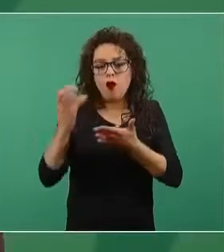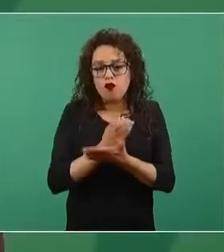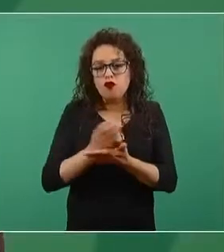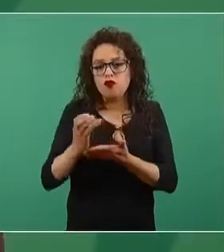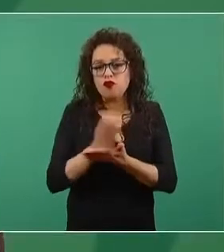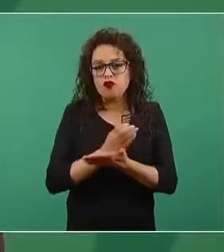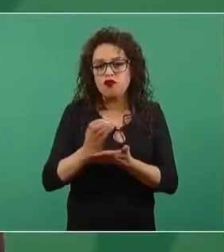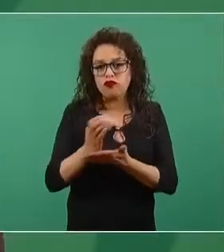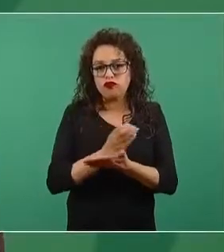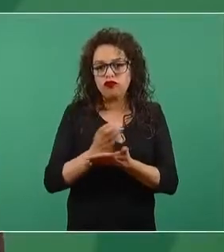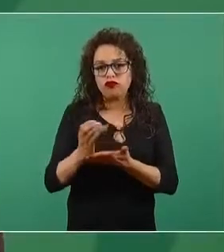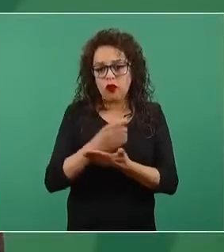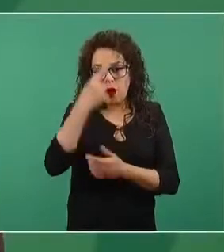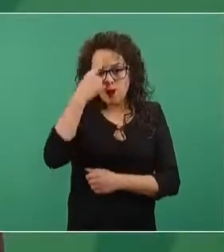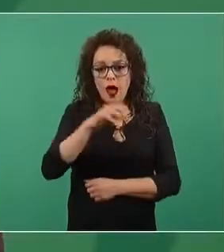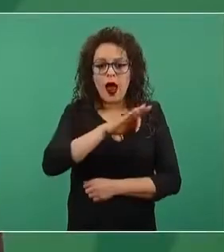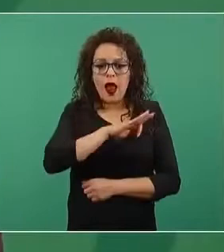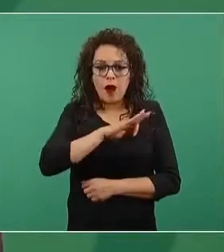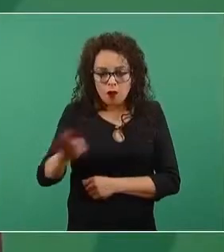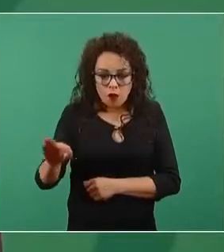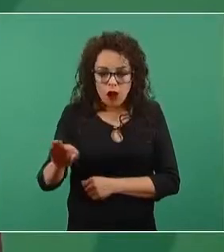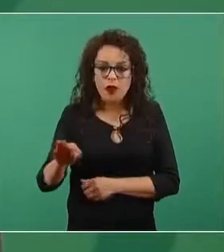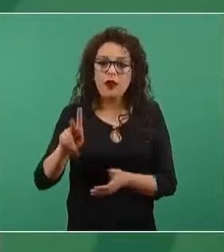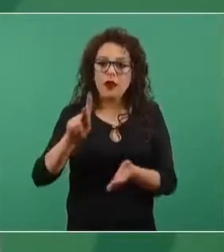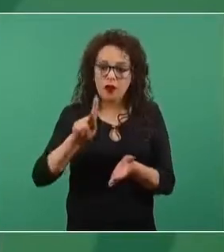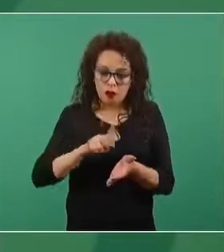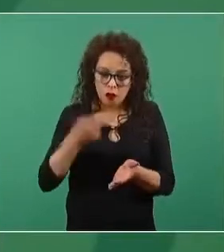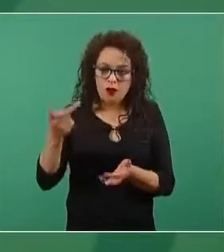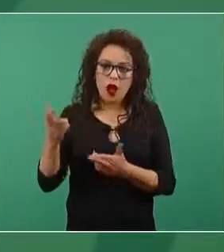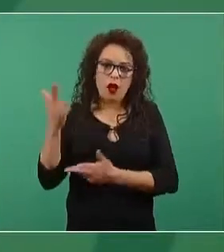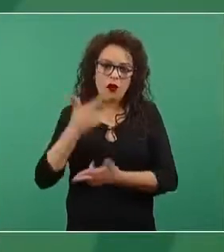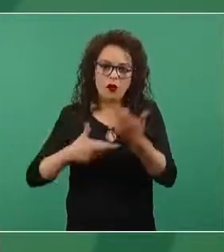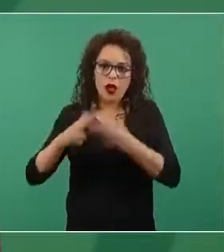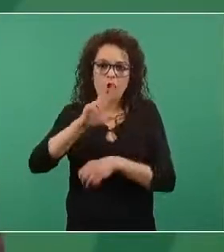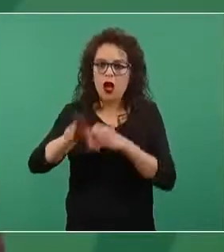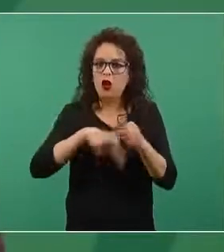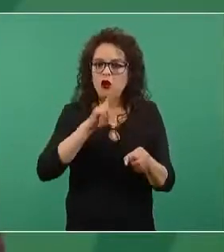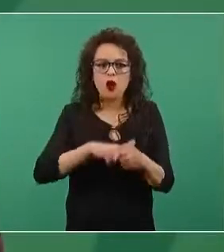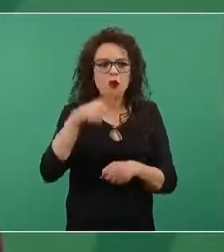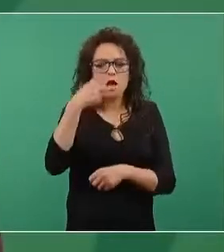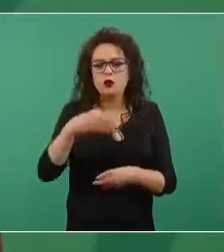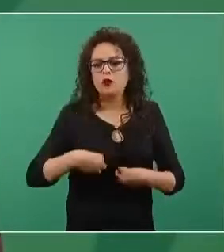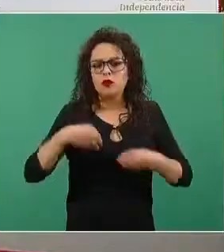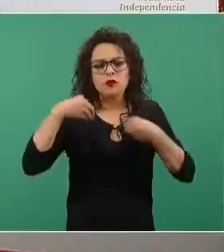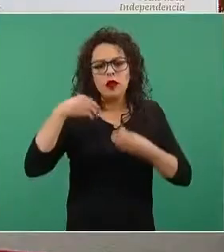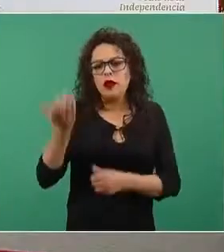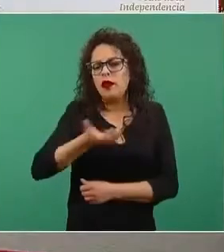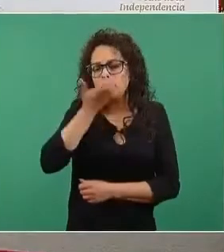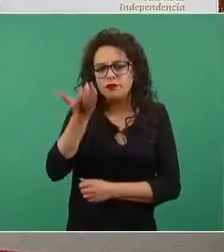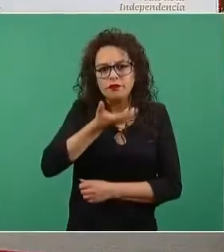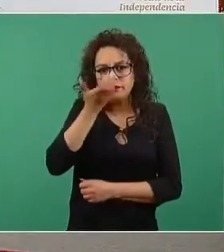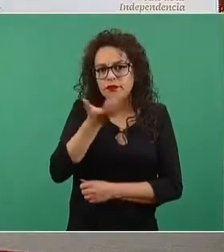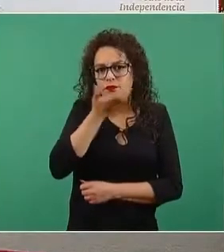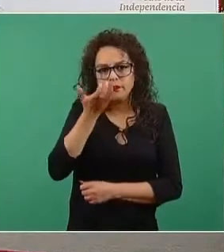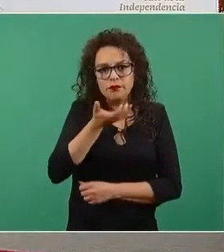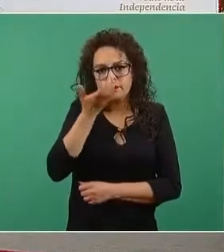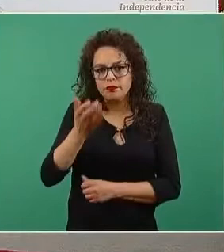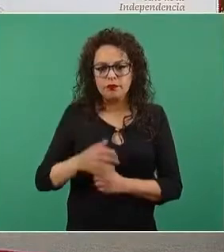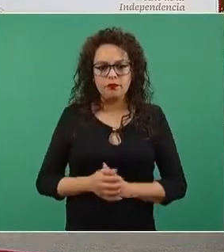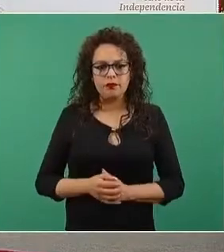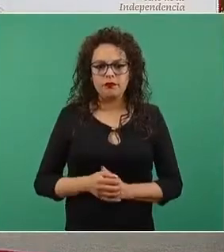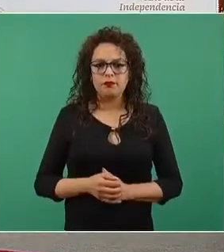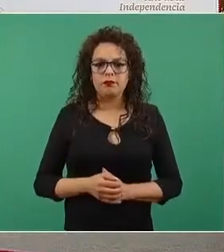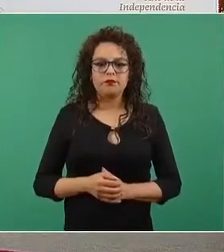a reincorporarse de la manera más adecuada posible pues a sus actividades que realizan día con día. Hablemos desde la